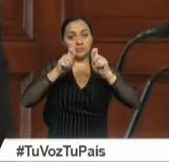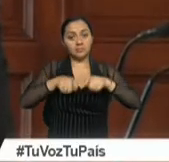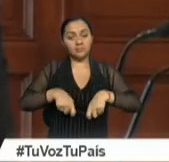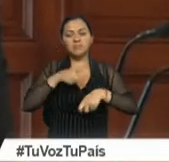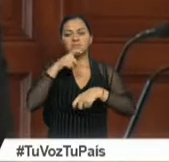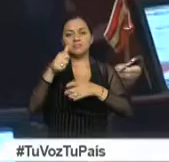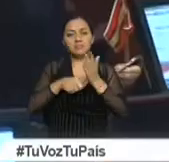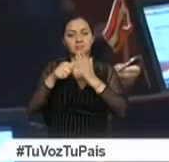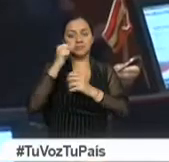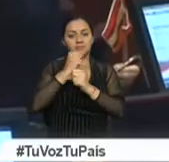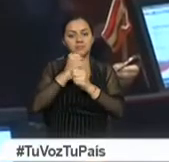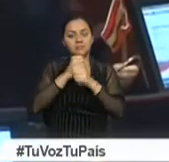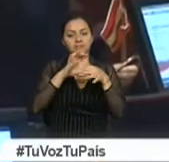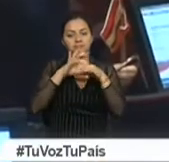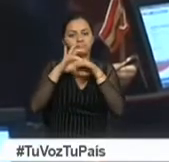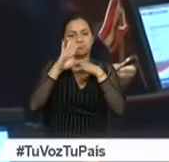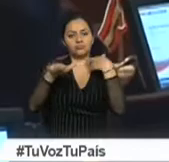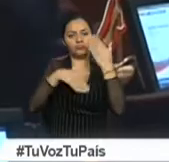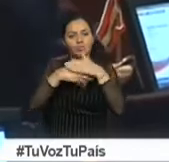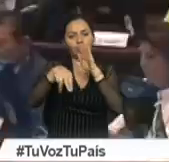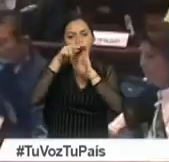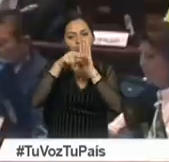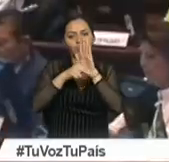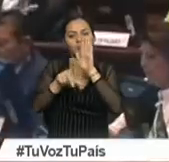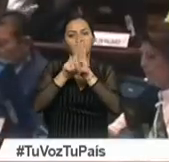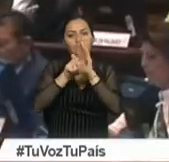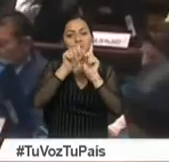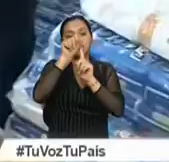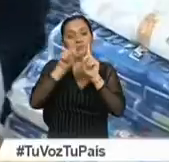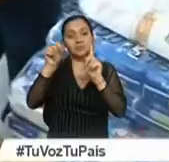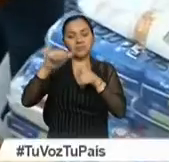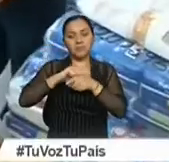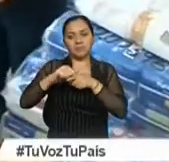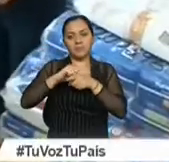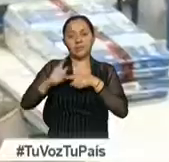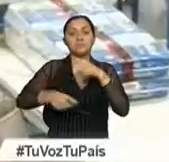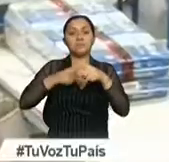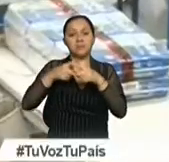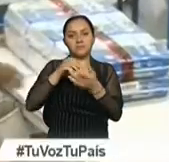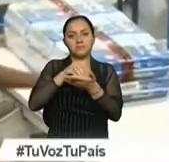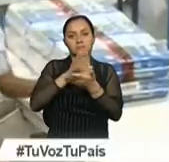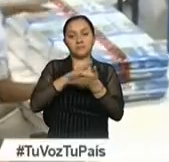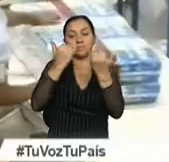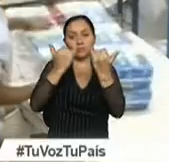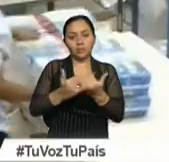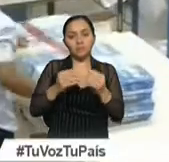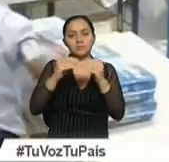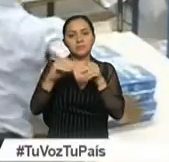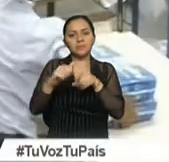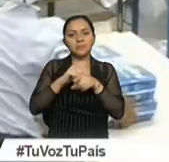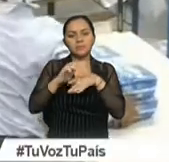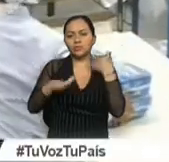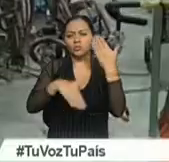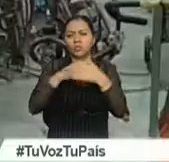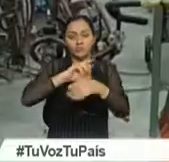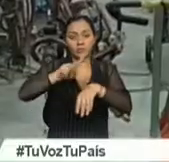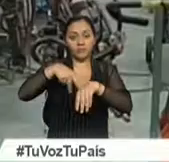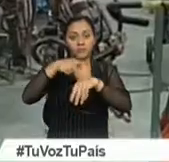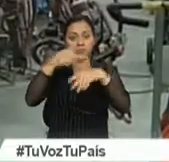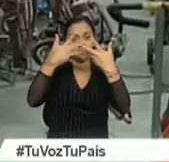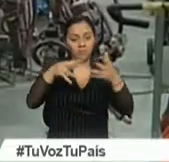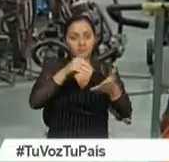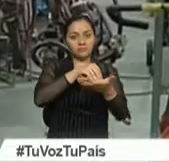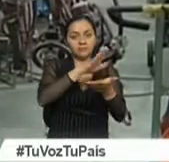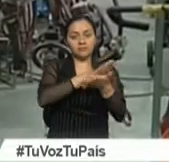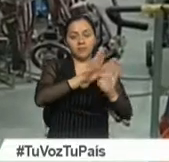cartera de Estado unifica toda la normativa sobre el sistema de pasantías y establece que ahora las prácticas preprofesionales ejercidas por